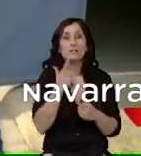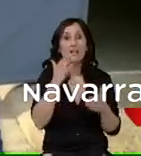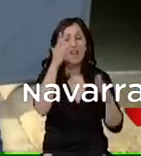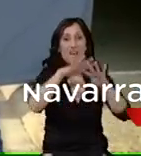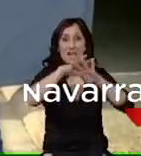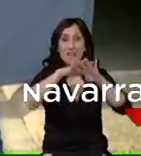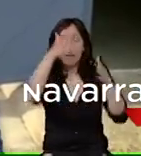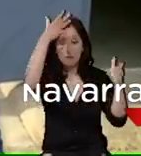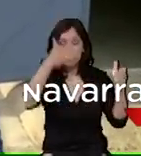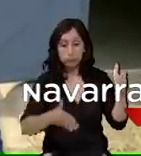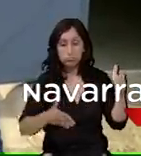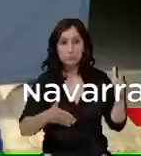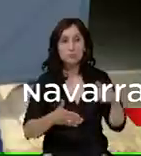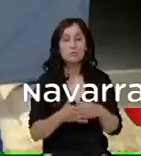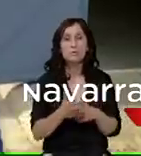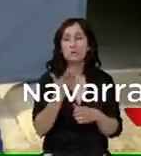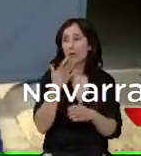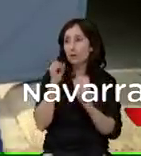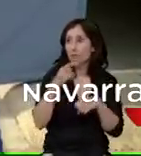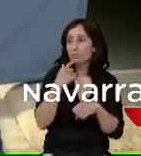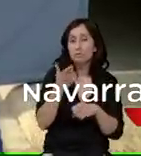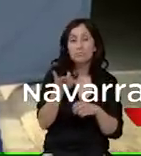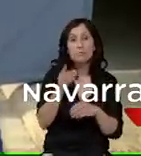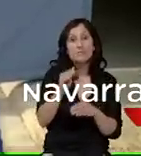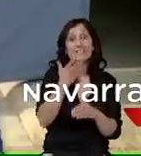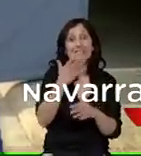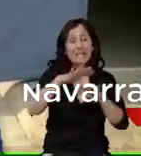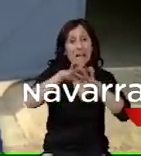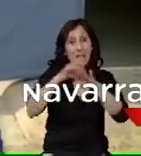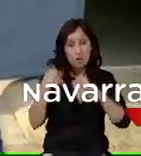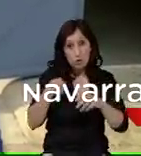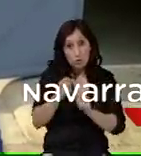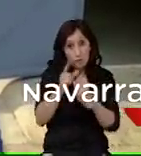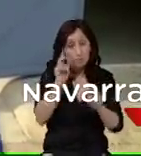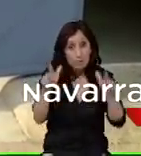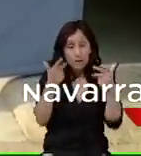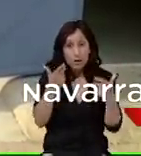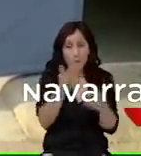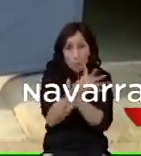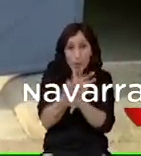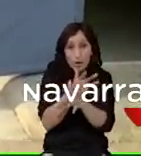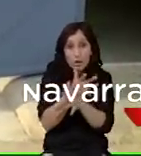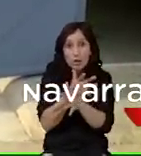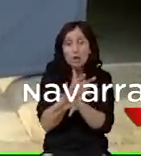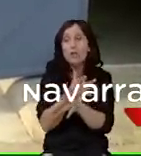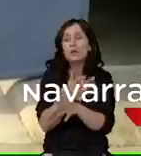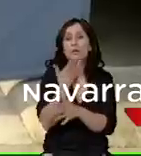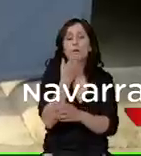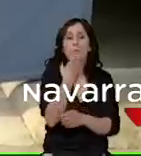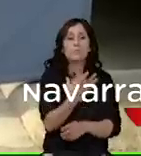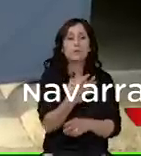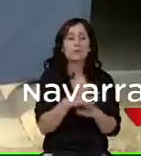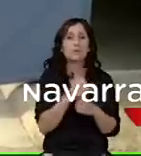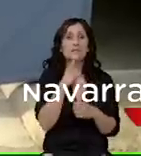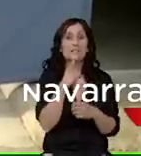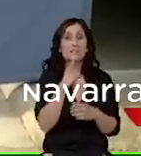No hay problema, la ponemos nosotros y nos dejáis jugar. Ah, de acuerdo. Les dije, pero una condición solo, dejarnos o darnos cinco o seis o siete